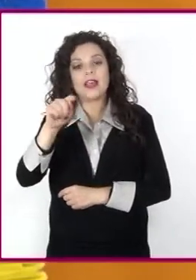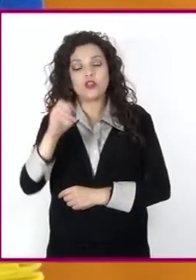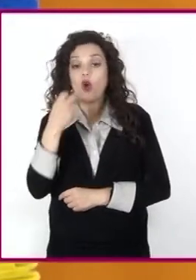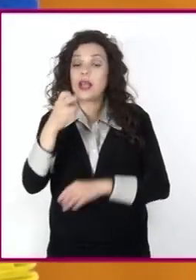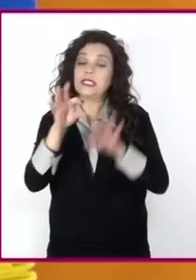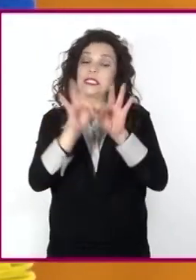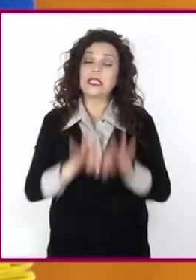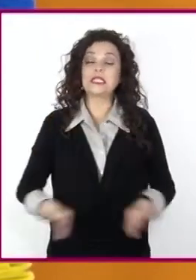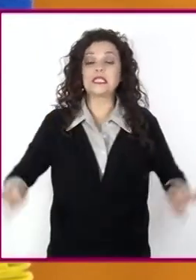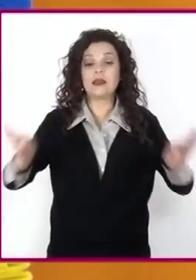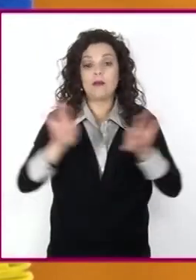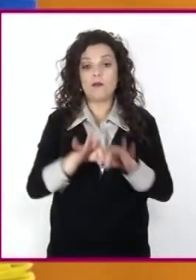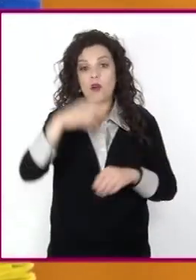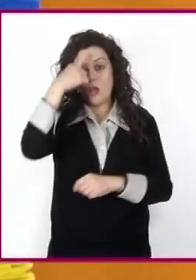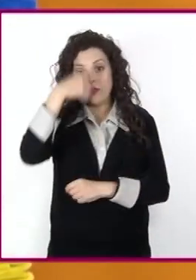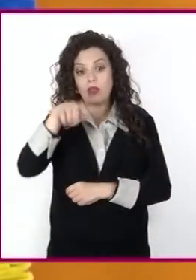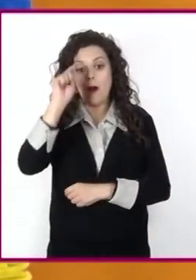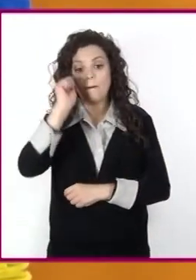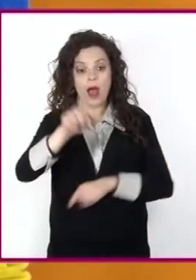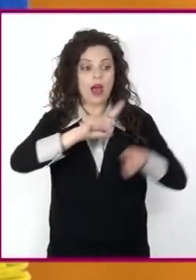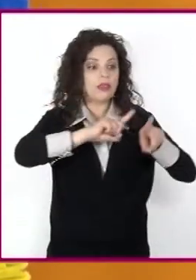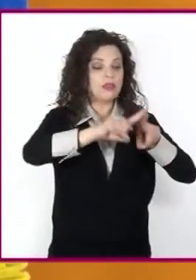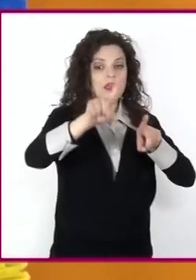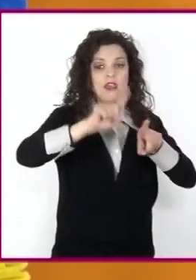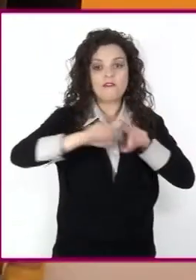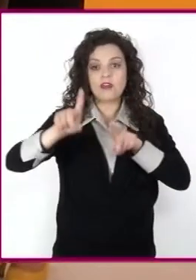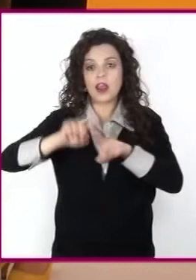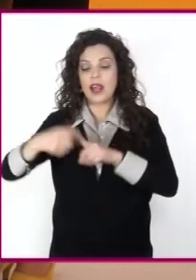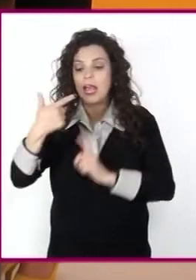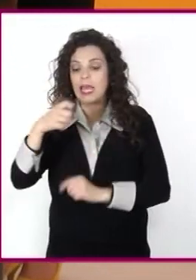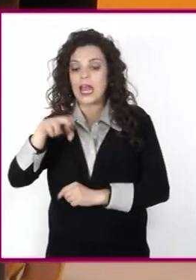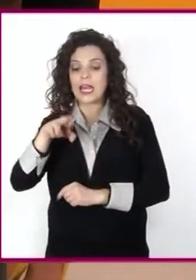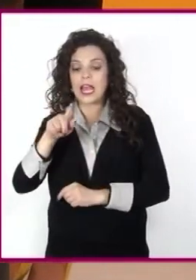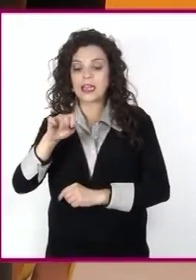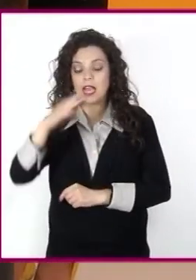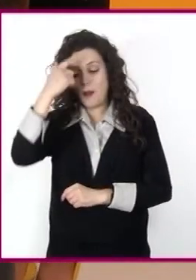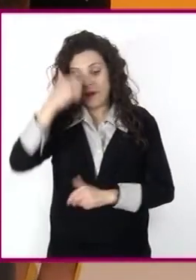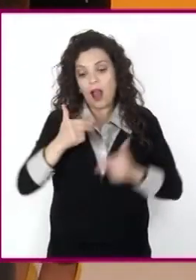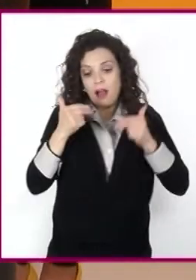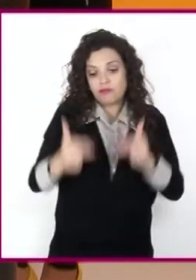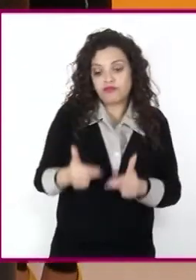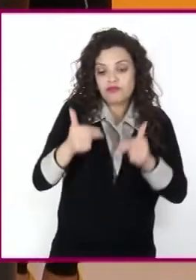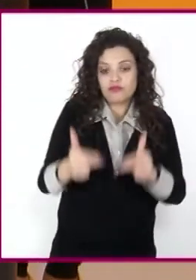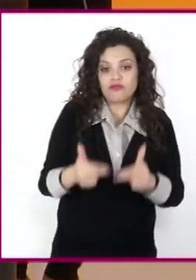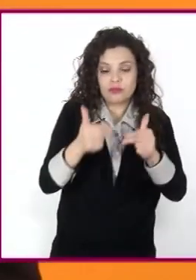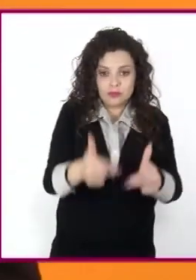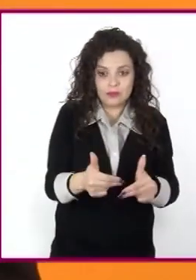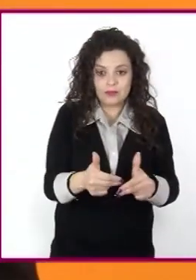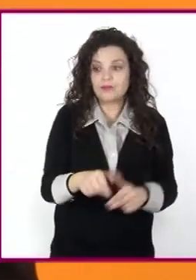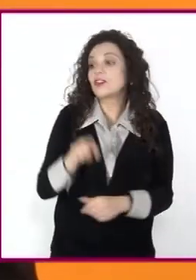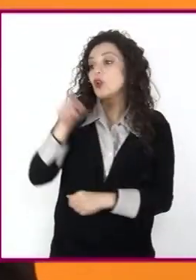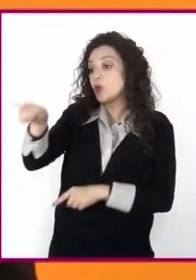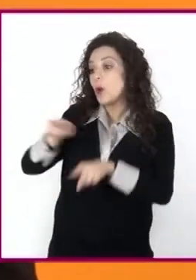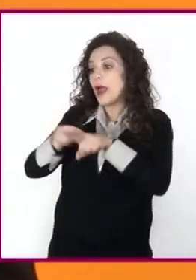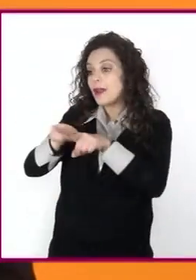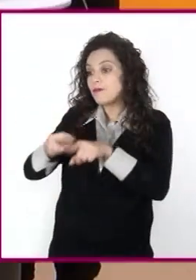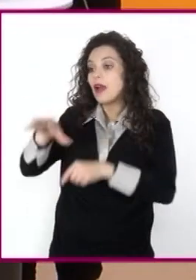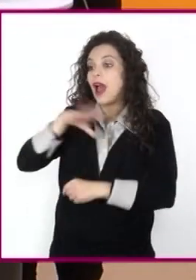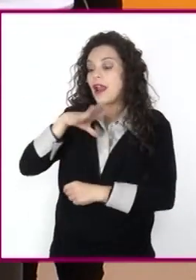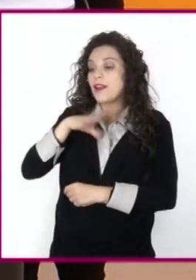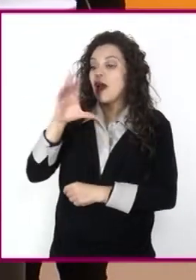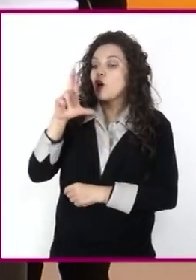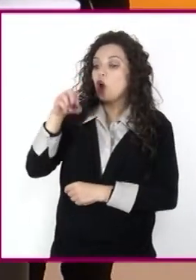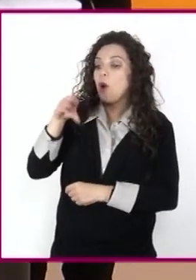promover la variación genética entre la descendencia. En su caso, su hermano recibió cromosomas con